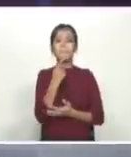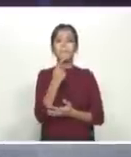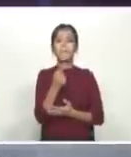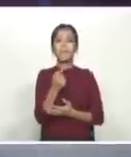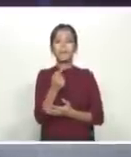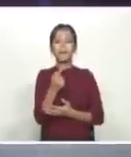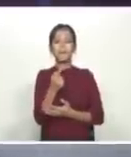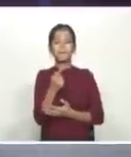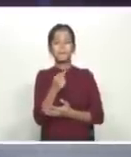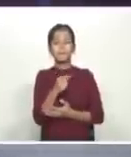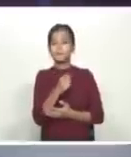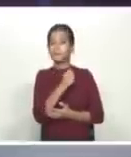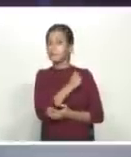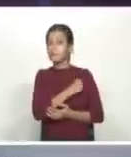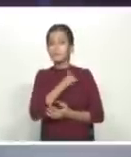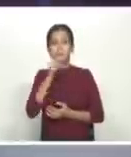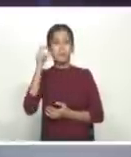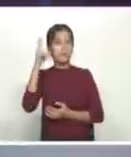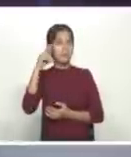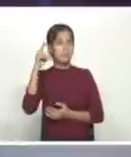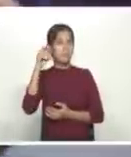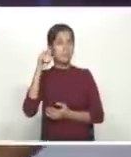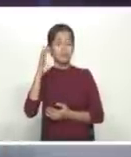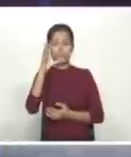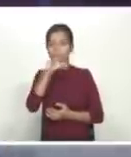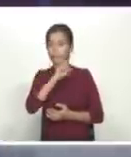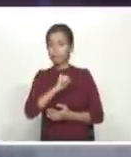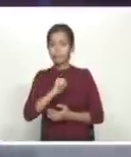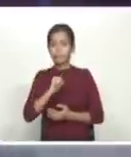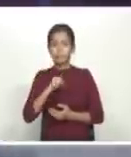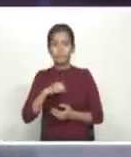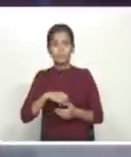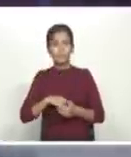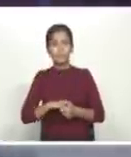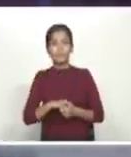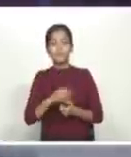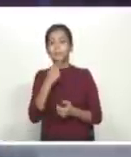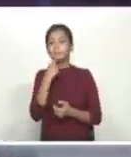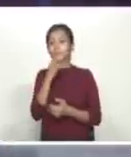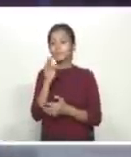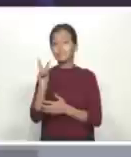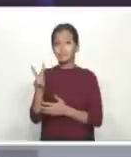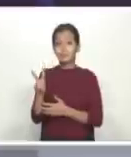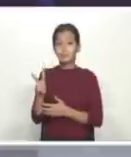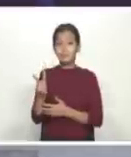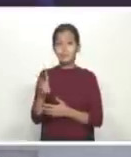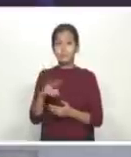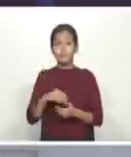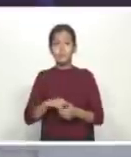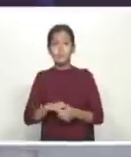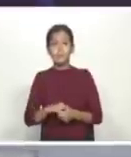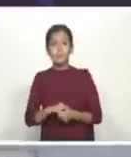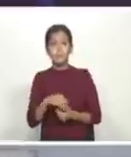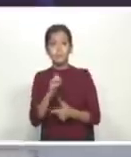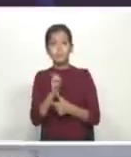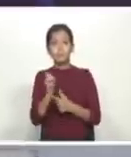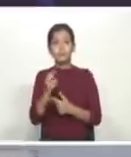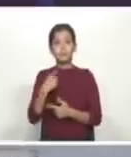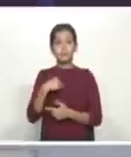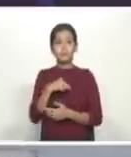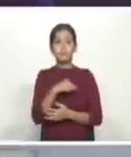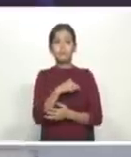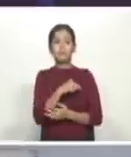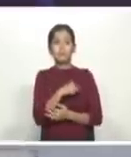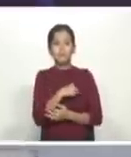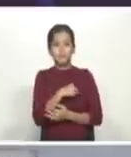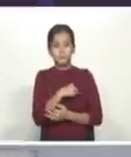pero si el comunismo no te va a quitar eso, dicen en la televisión. Entonces nosotros hemos tenido